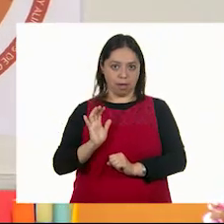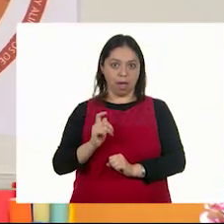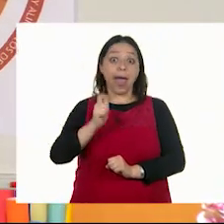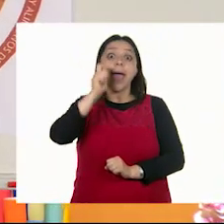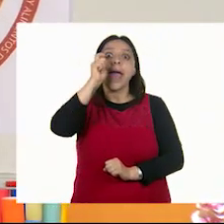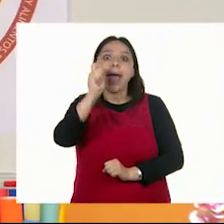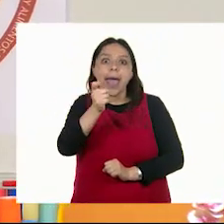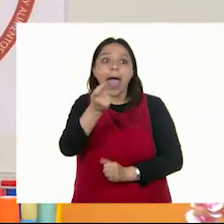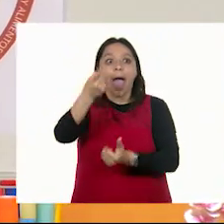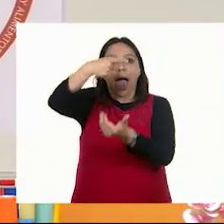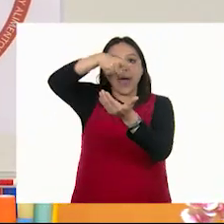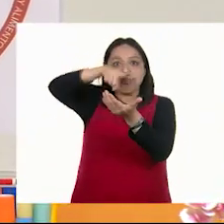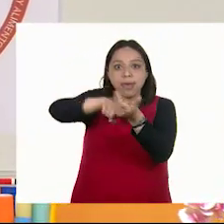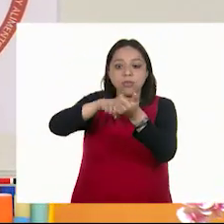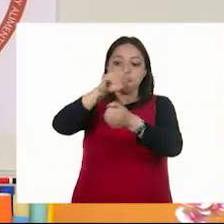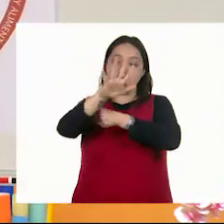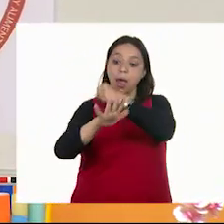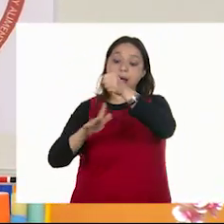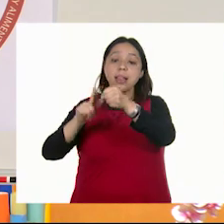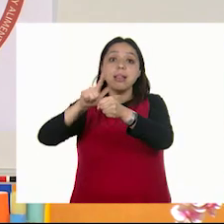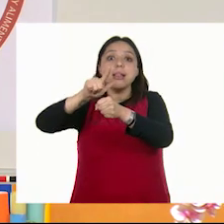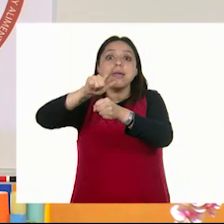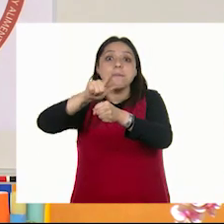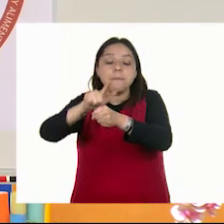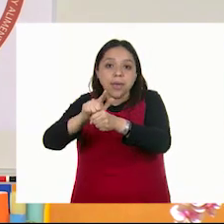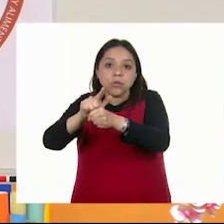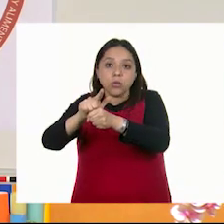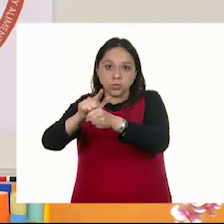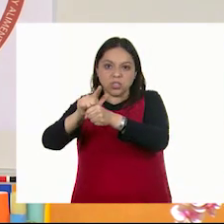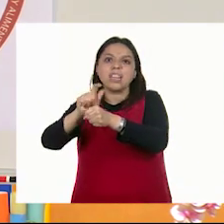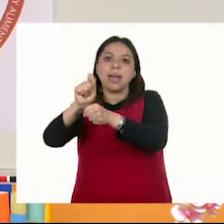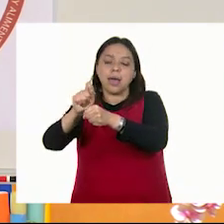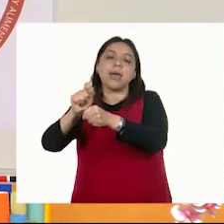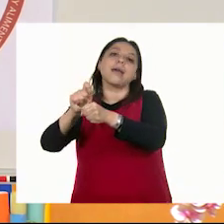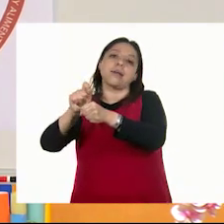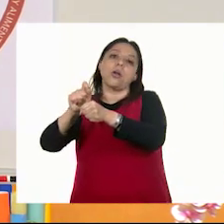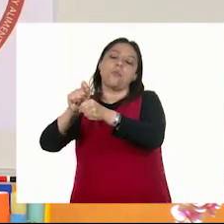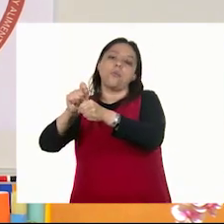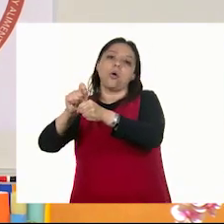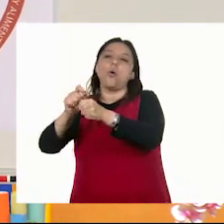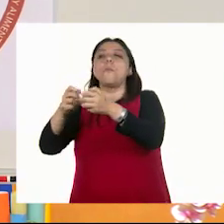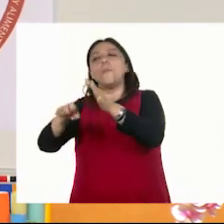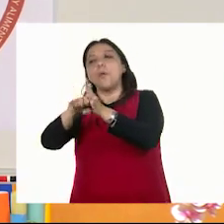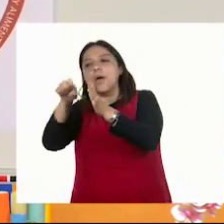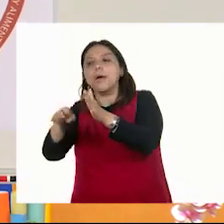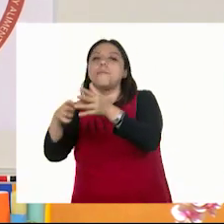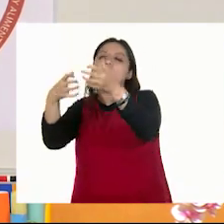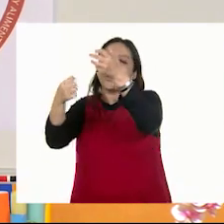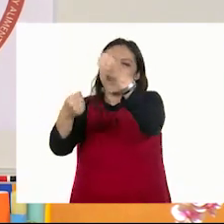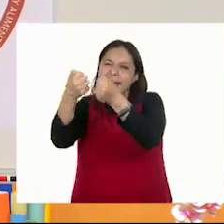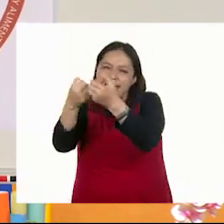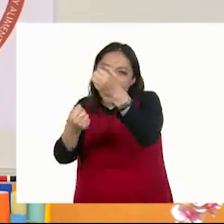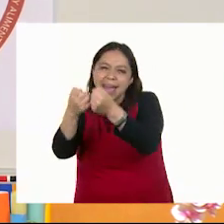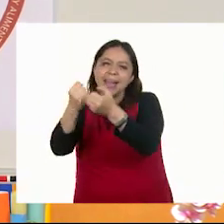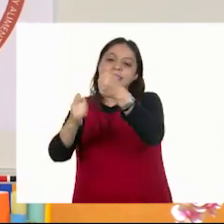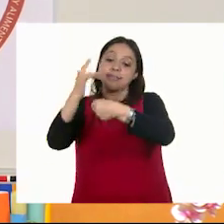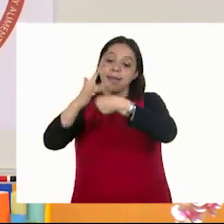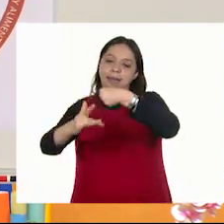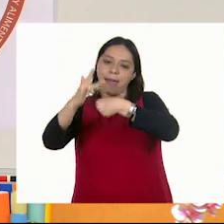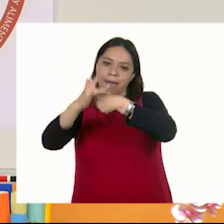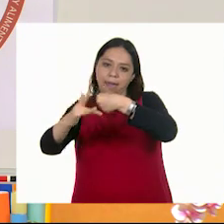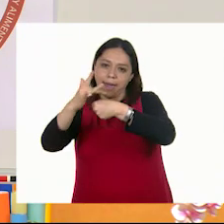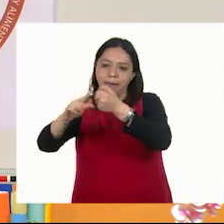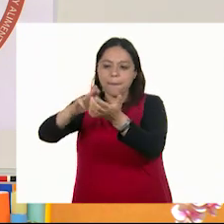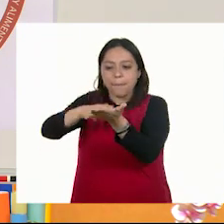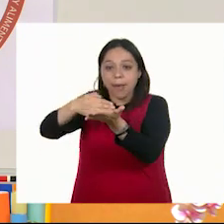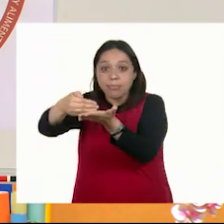todos aquellos alimentos que son de origen animal, como la leche, los quesos, la mantequilla y